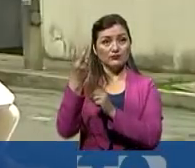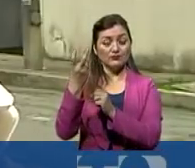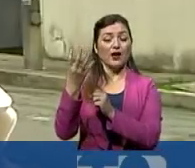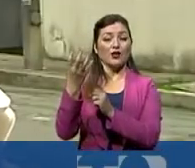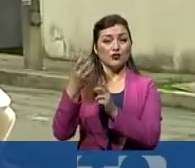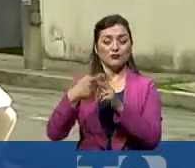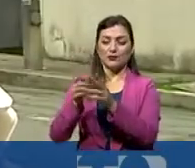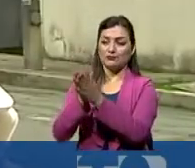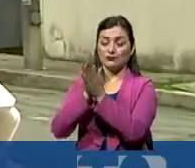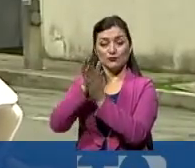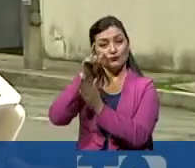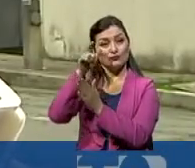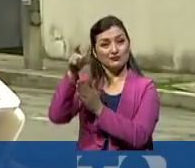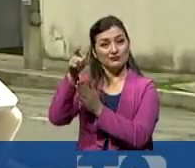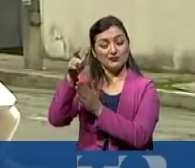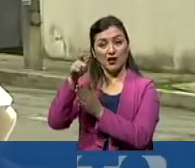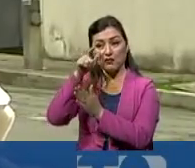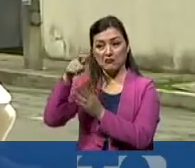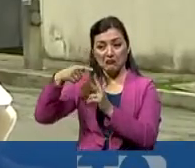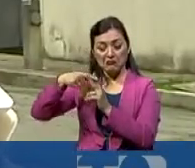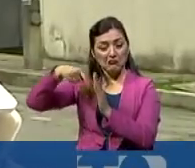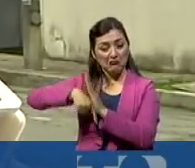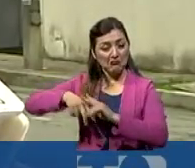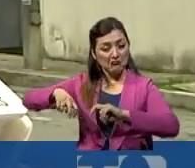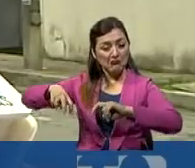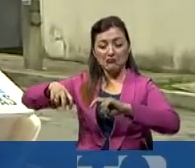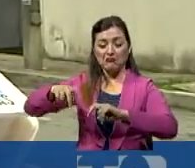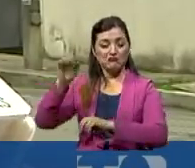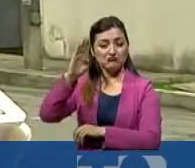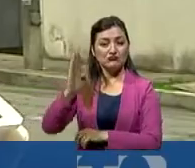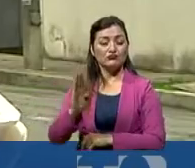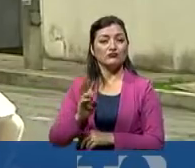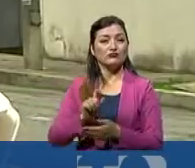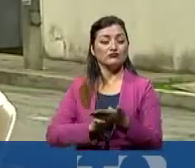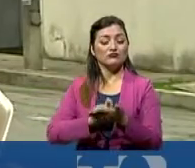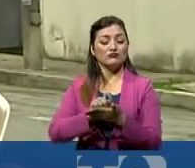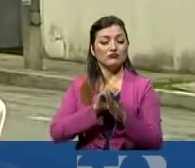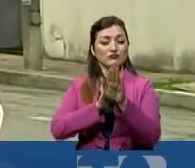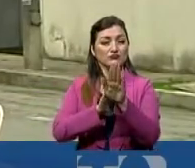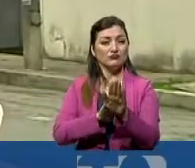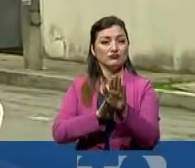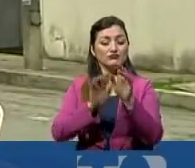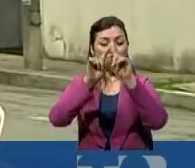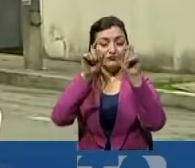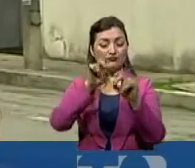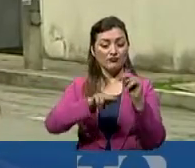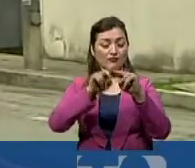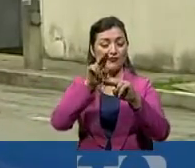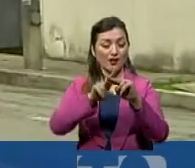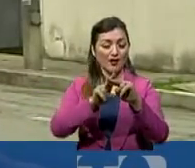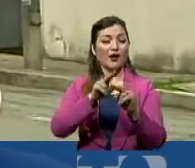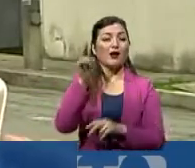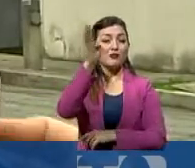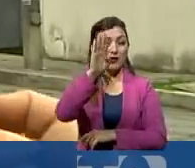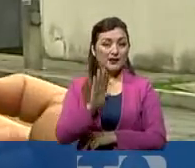las investigaciones a la fiscalía, nunca avanzó, y lo propio cuando se adjudicó el contrato al consorcio de Brecha Acciona, también